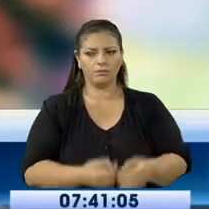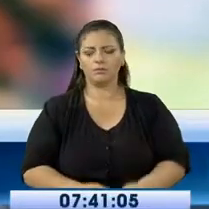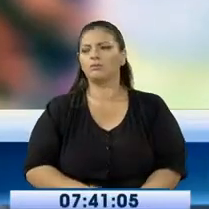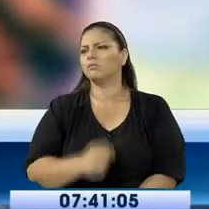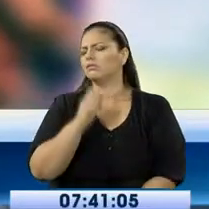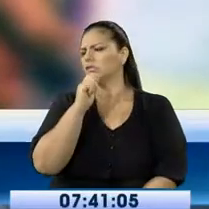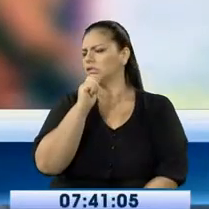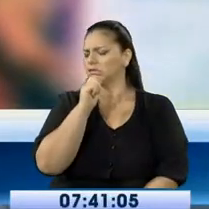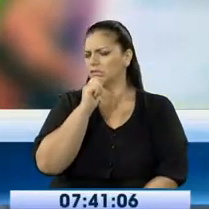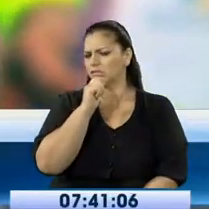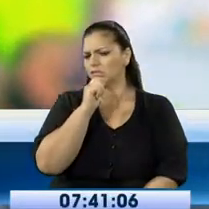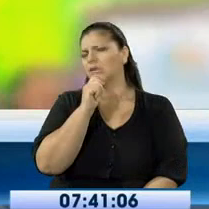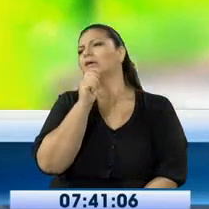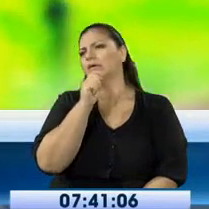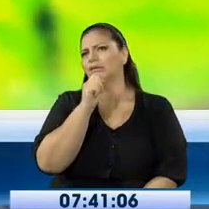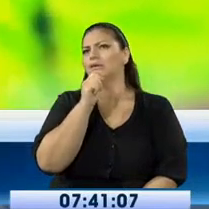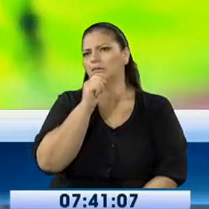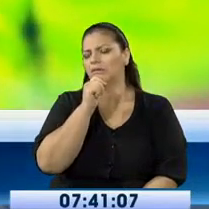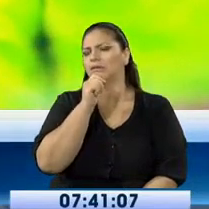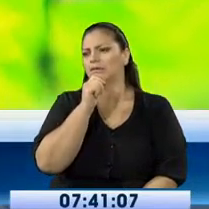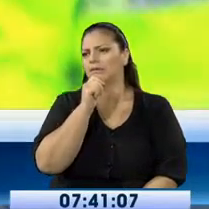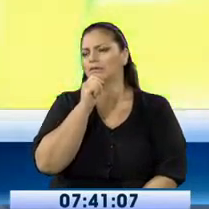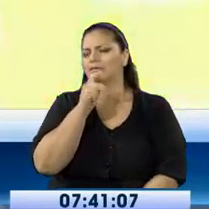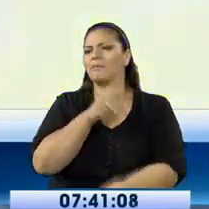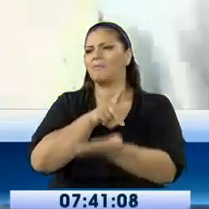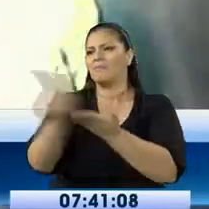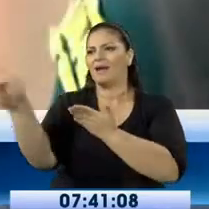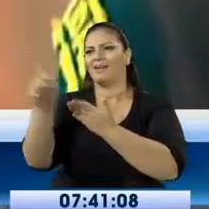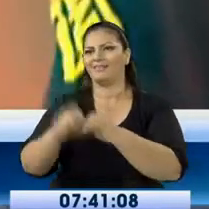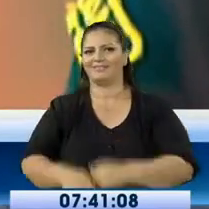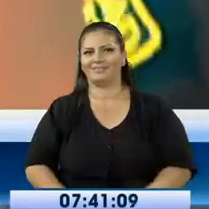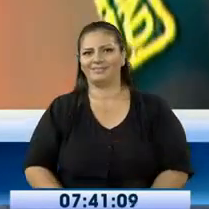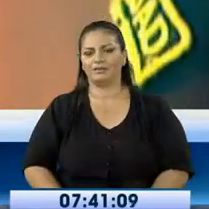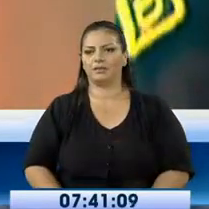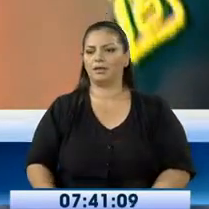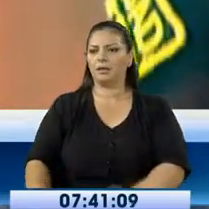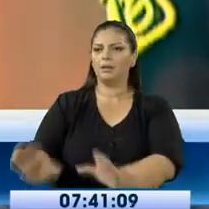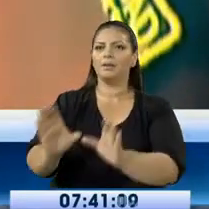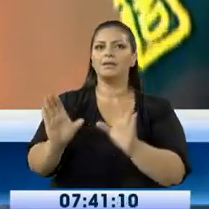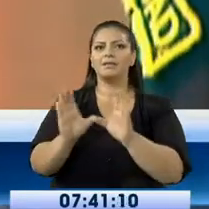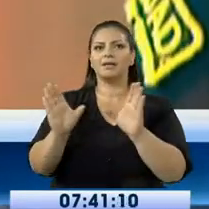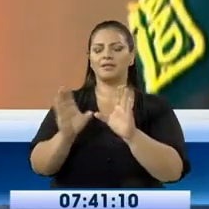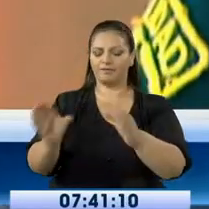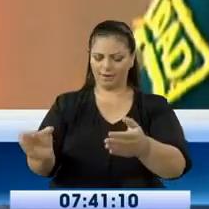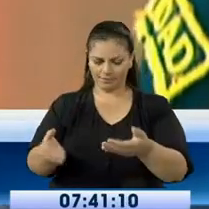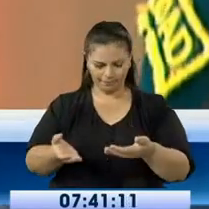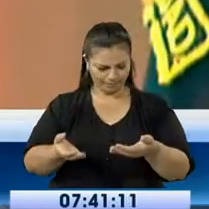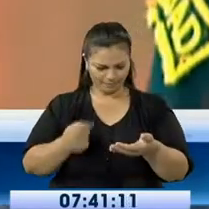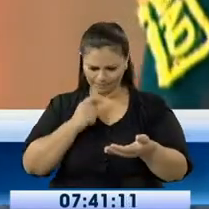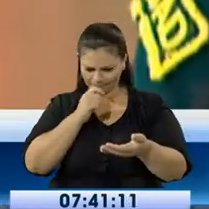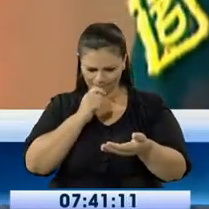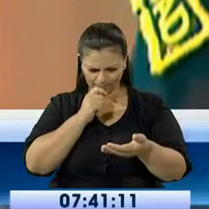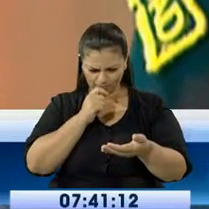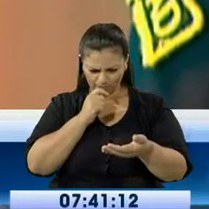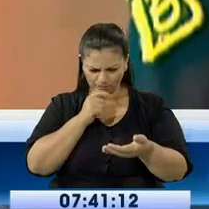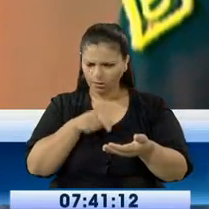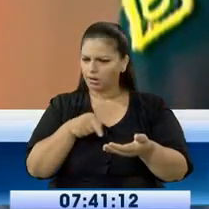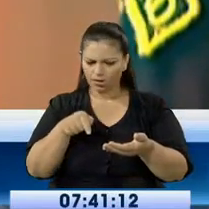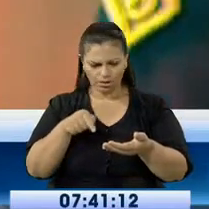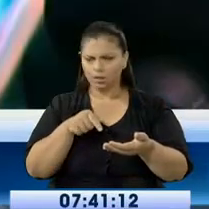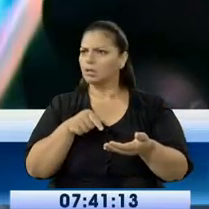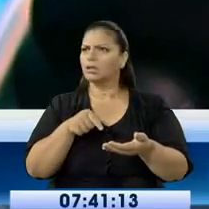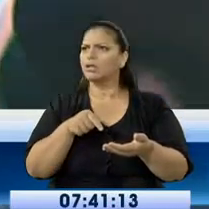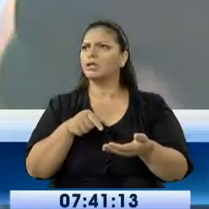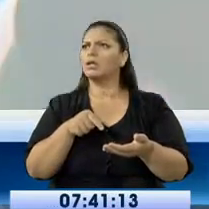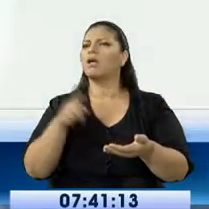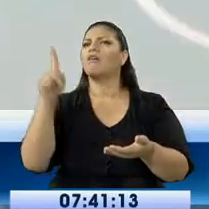certificado entregado se dieron cuenta que era falsificado. Porque era demasiado fino el cartón. Y otra porque yo fui al Ministerio del Interior y no constaba para nada. ¿No